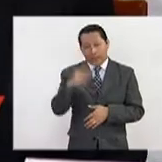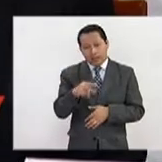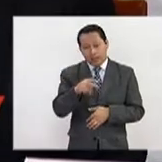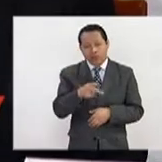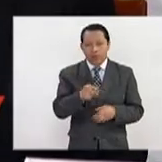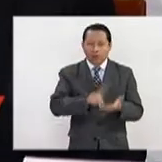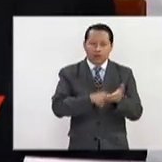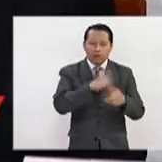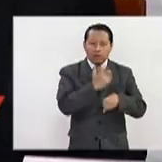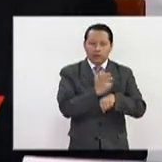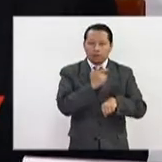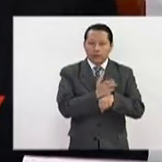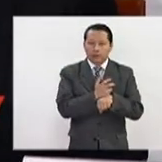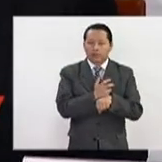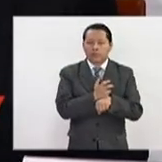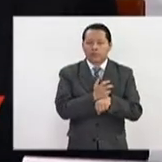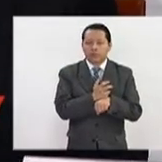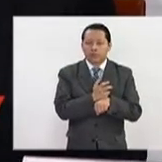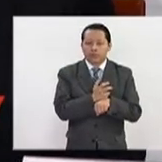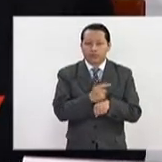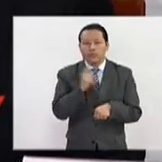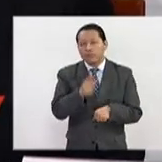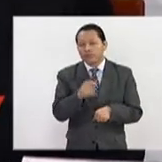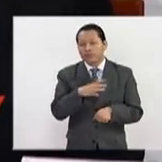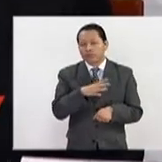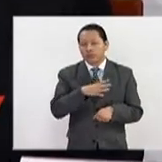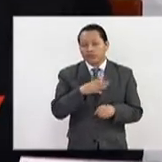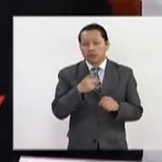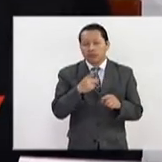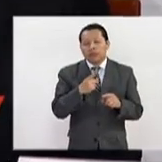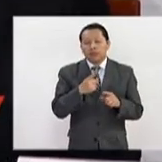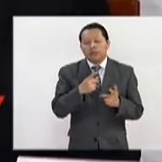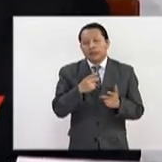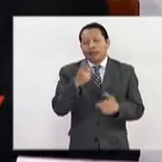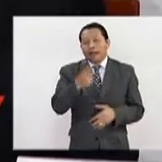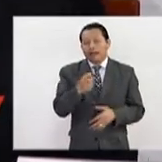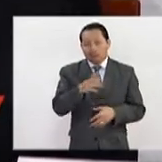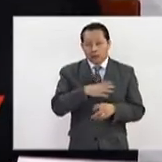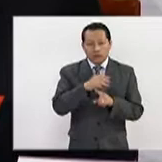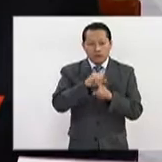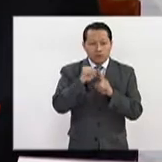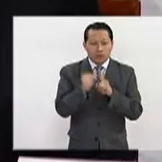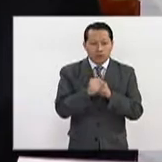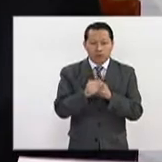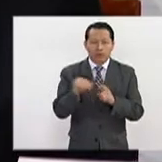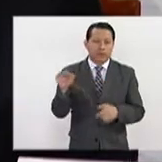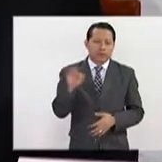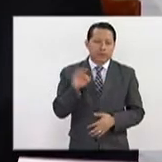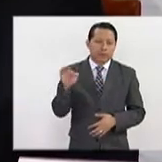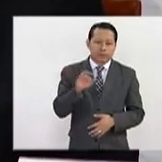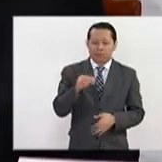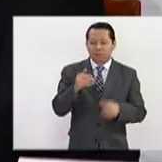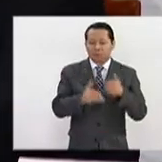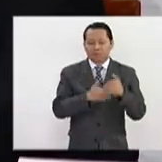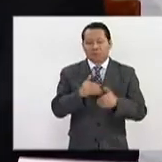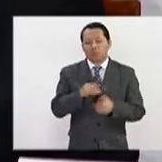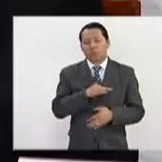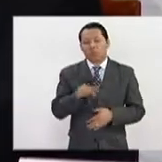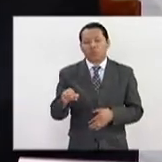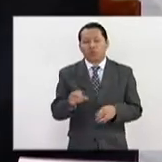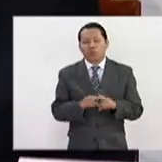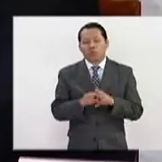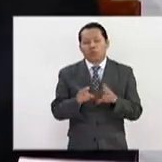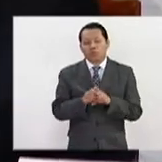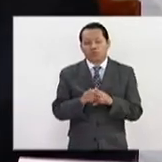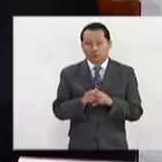Estados Unidos que enfrentan este tipo de situación y que podría derivarse en la